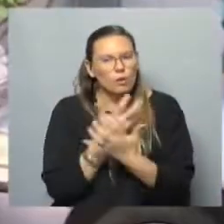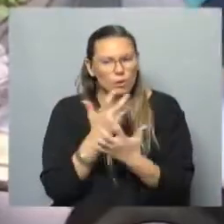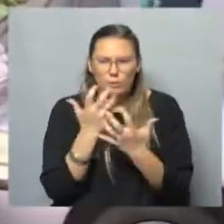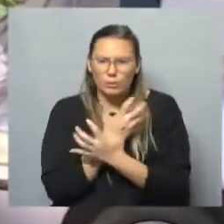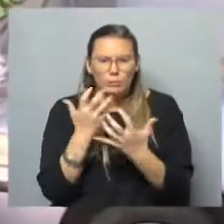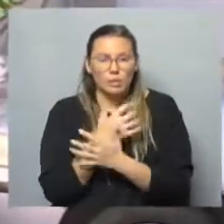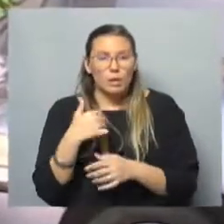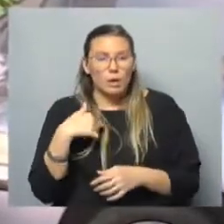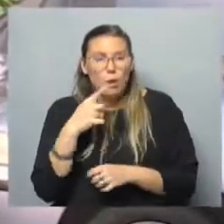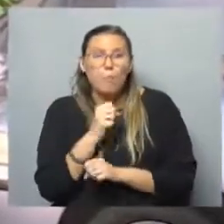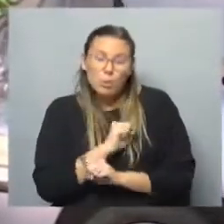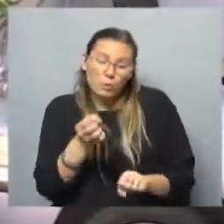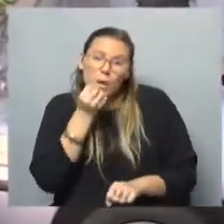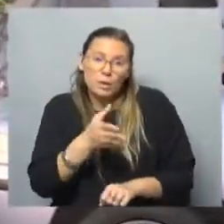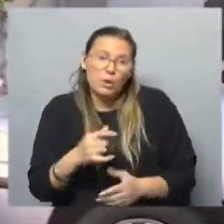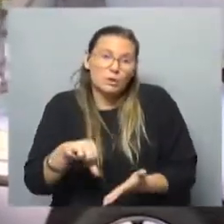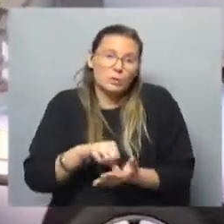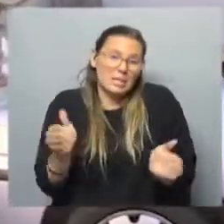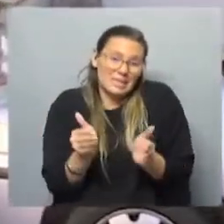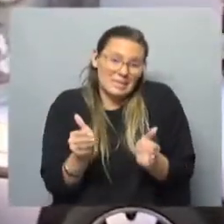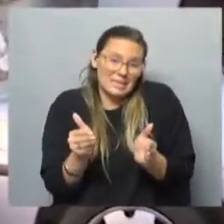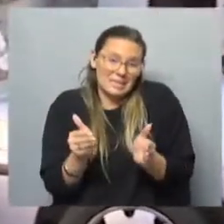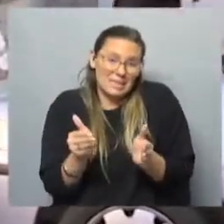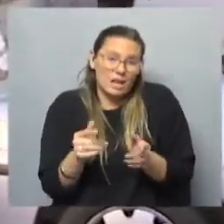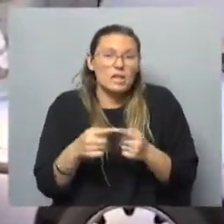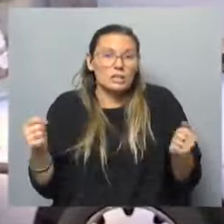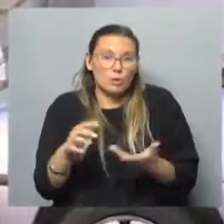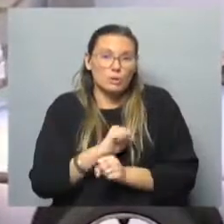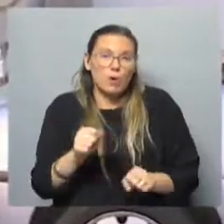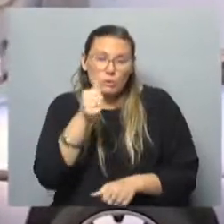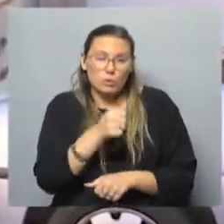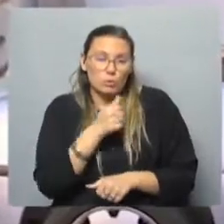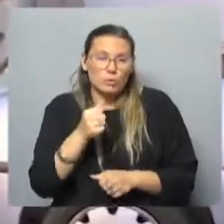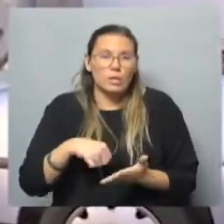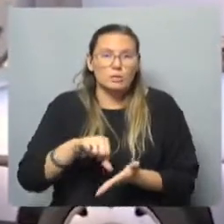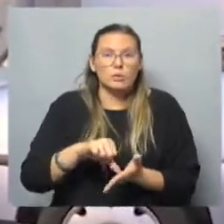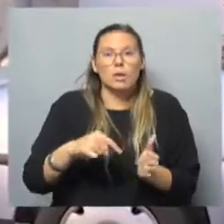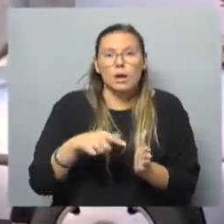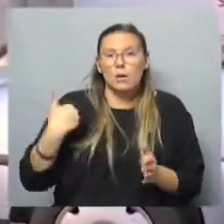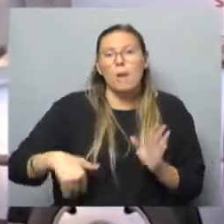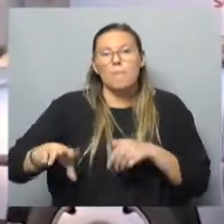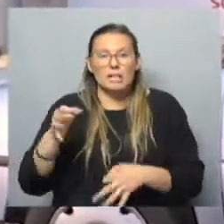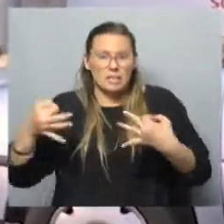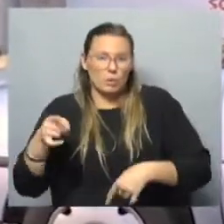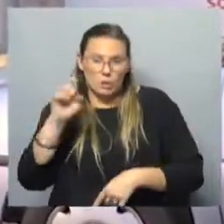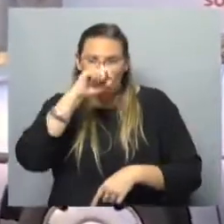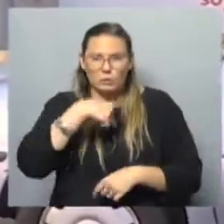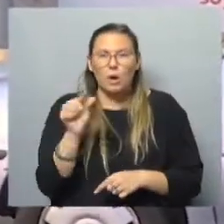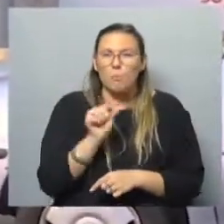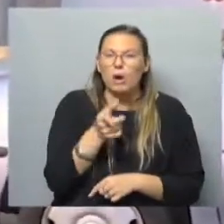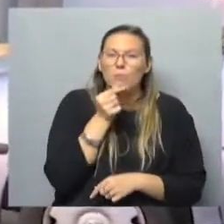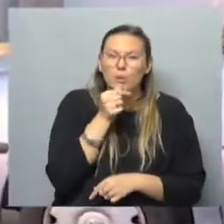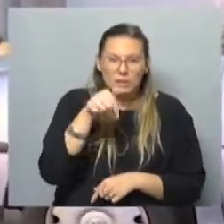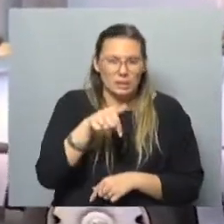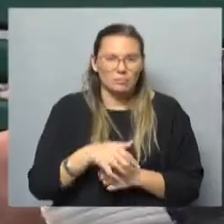horrible. Para mí podría ser mejor, por ser una ciudad pequeña. Digo, hay como muchas cosas que se podrían resolver. La ciudad de Buenos Aires es más segura que Montevideo. Hay muy poca policía también, muy poca